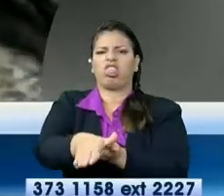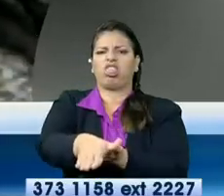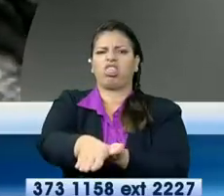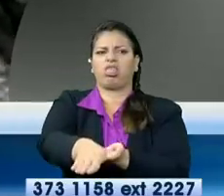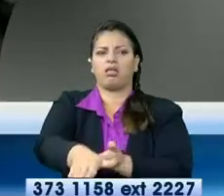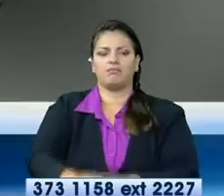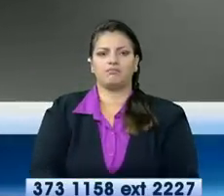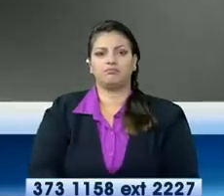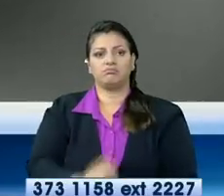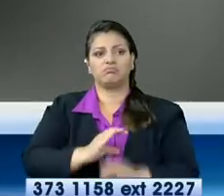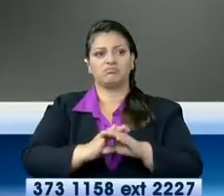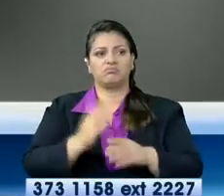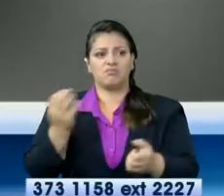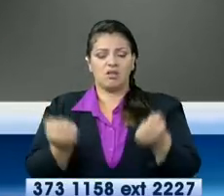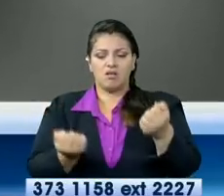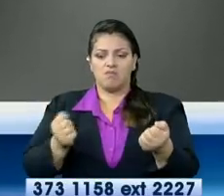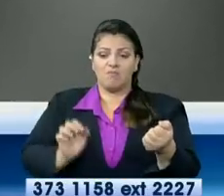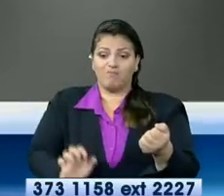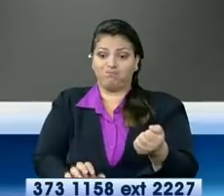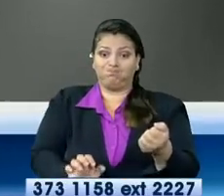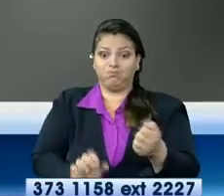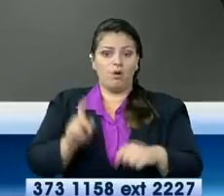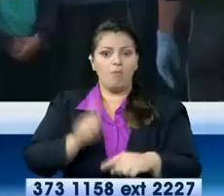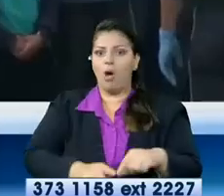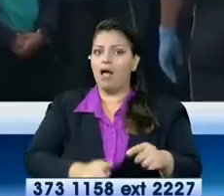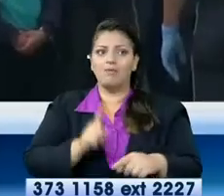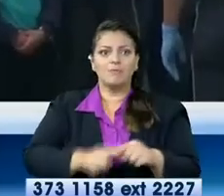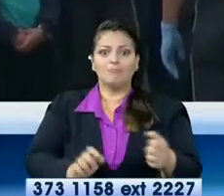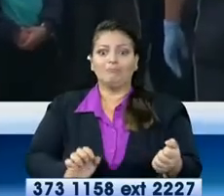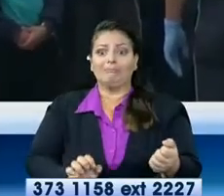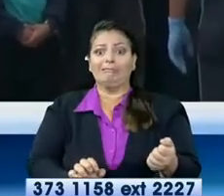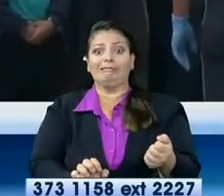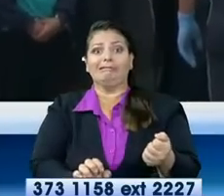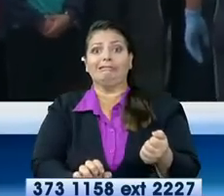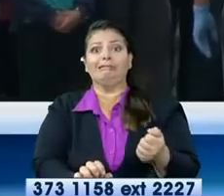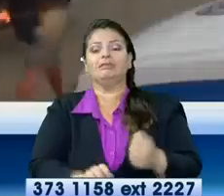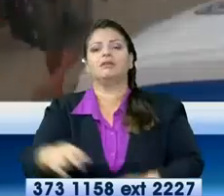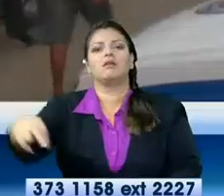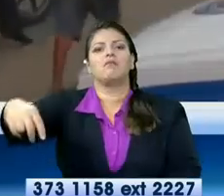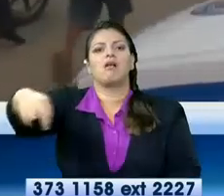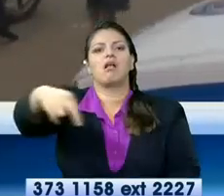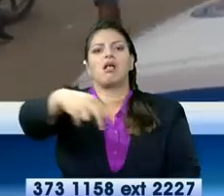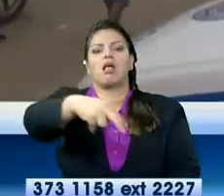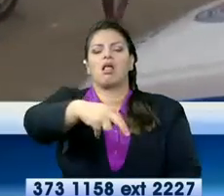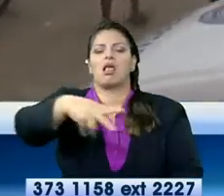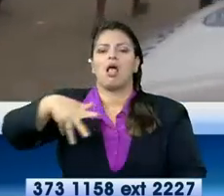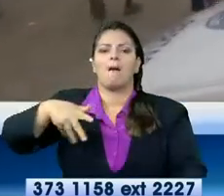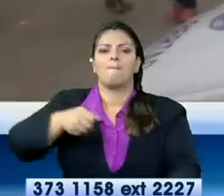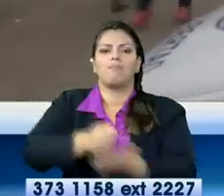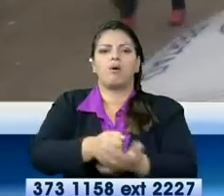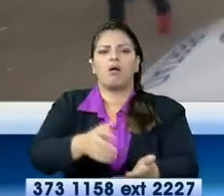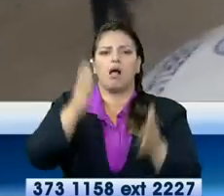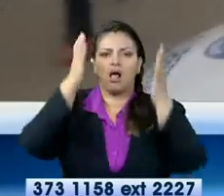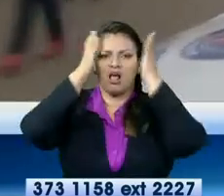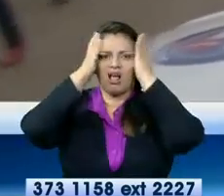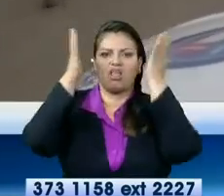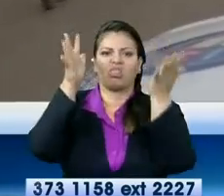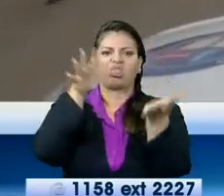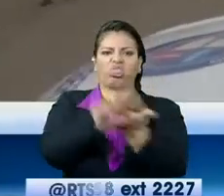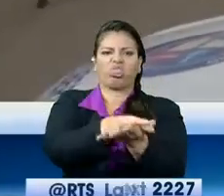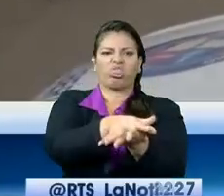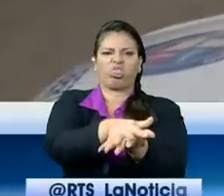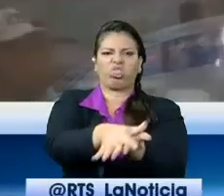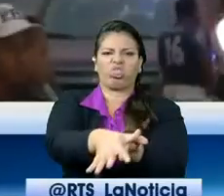fue cuando le reventó totalmente el cráneo al señor. El conductor del transporte público habría dejado abandonado el vehículo 2 cuadras